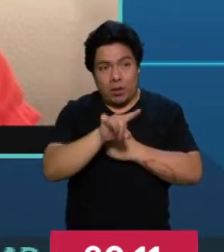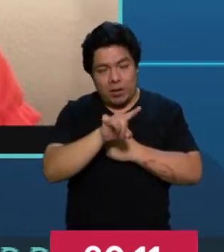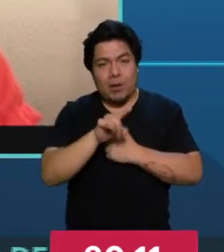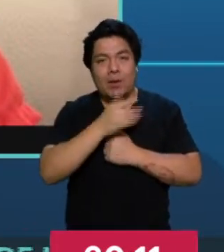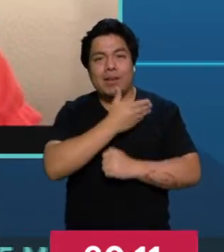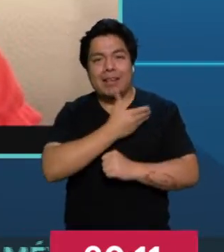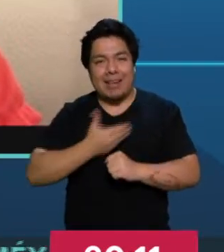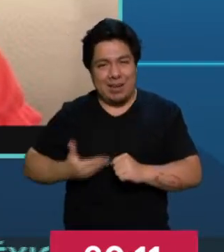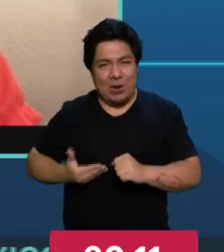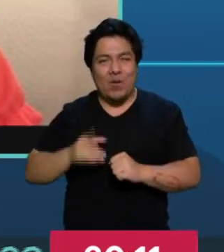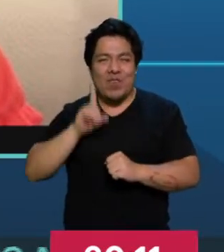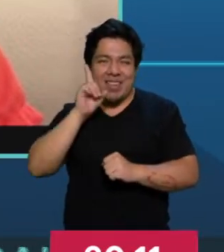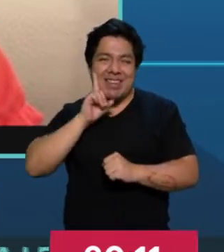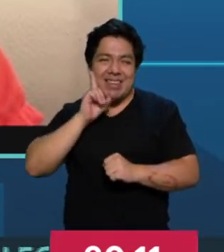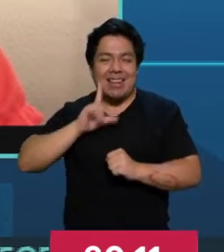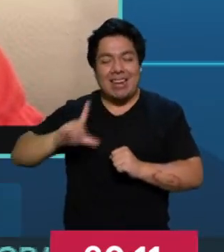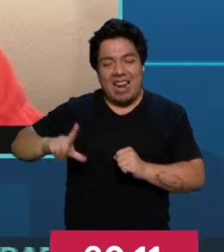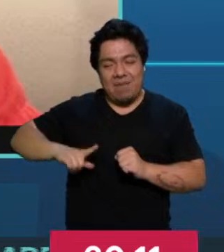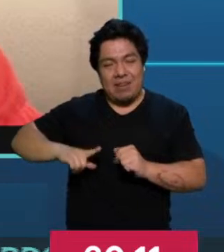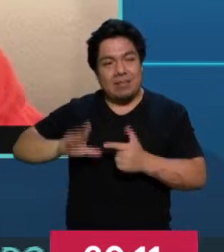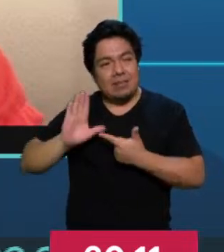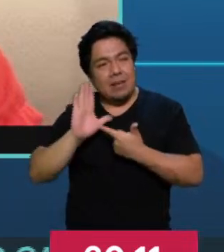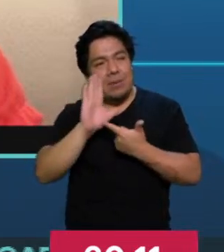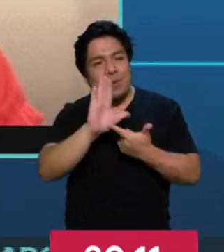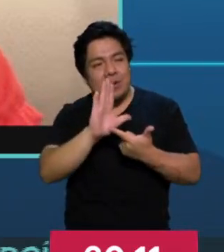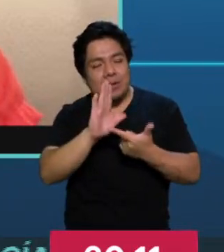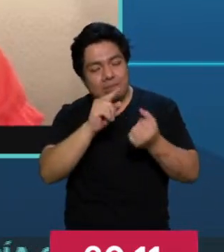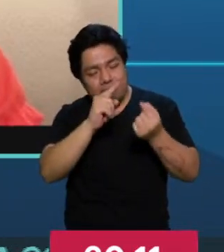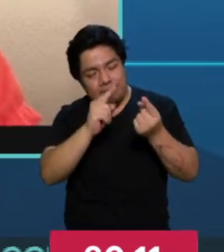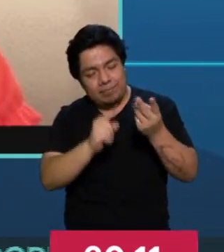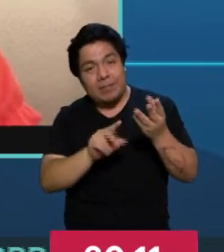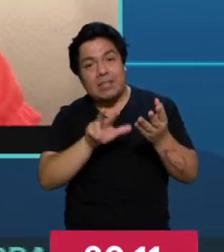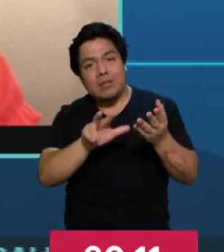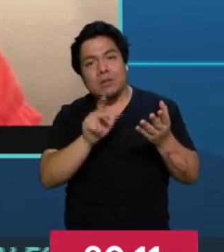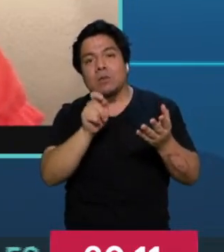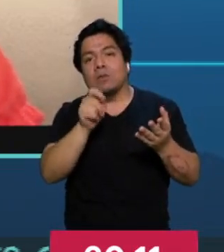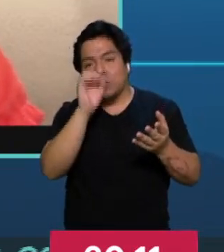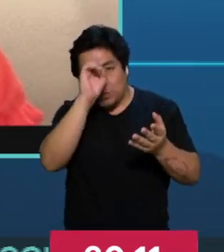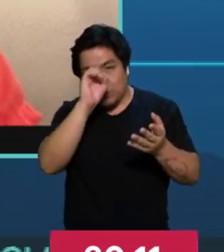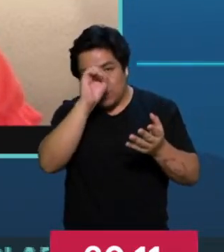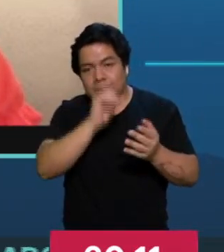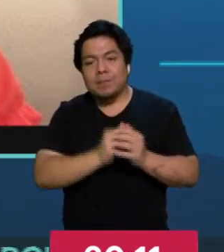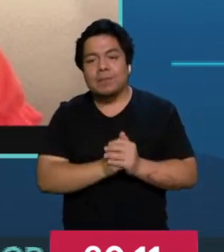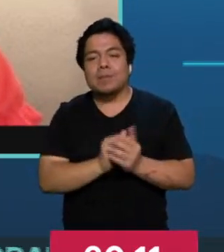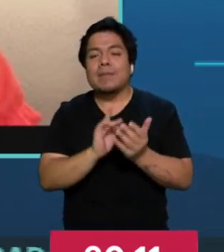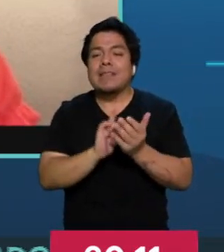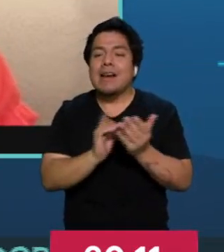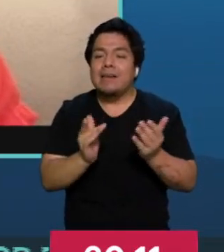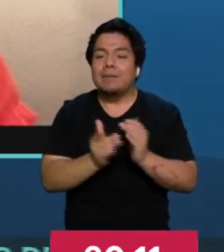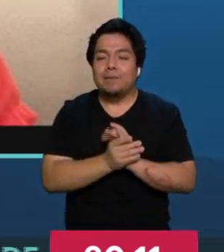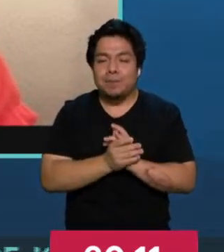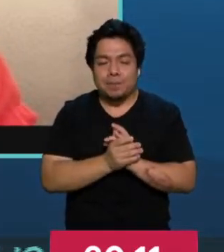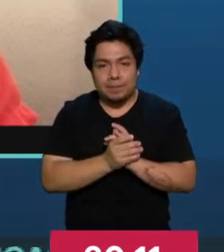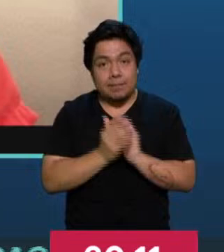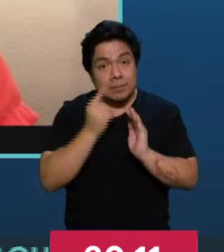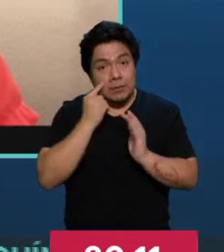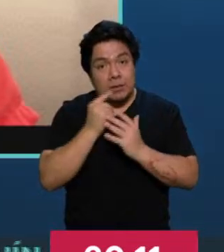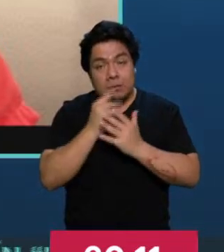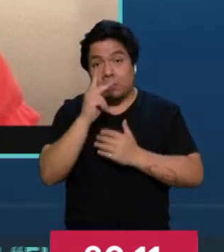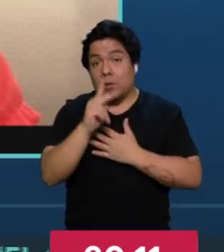parte del Gobierno de México como respuesta a lo de Donald Trump. Sí, muchas gracias, Berenice. Pues este es un